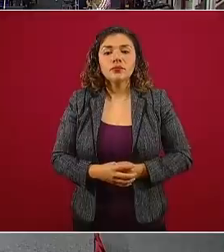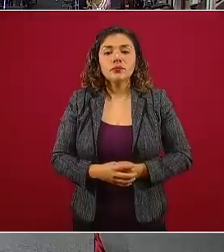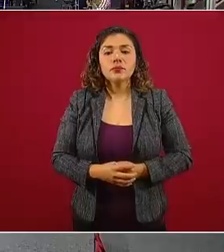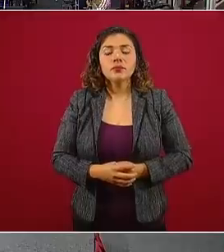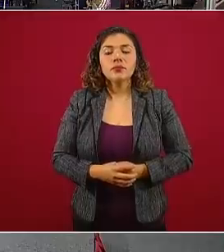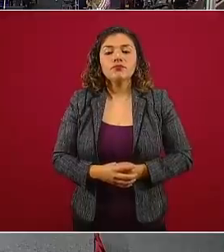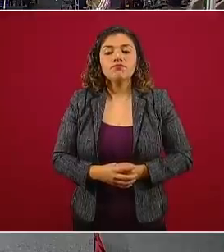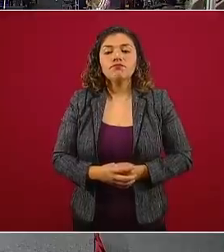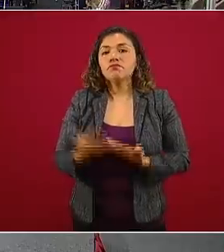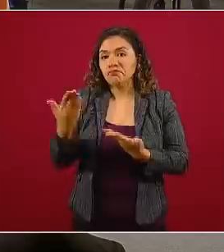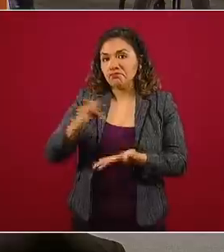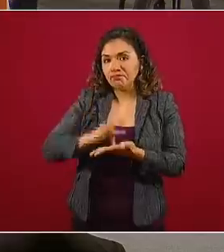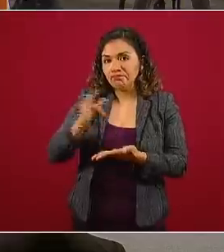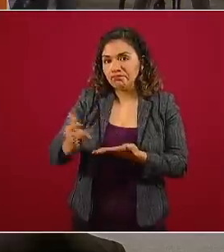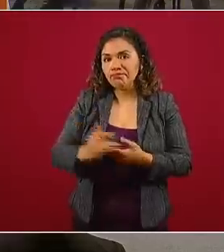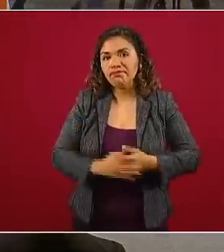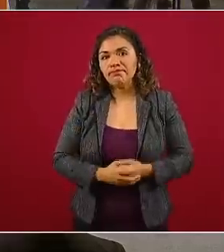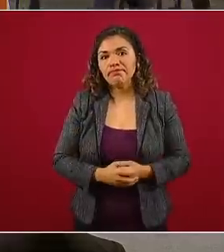sí